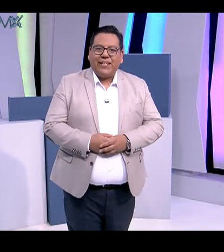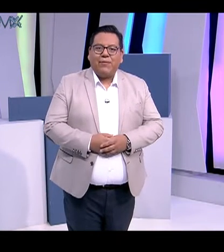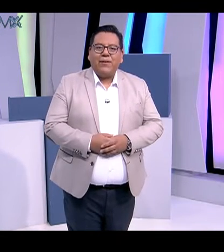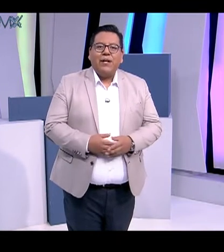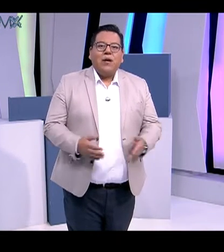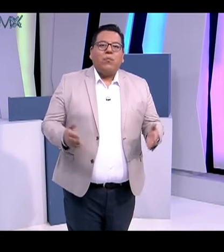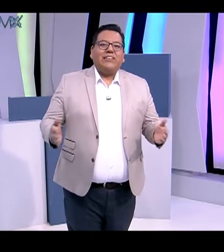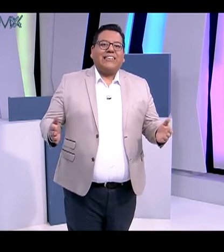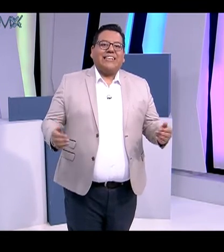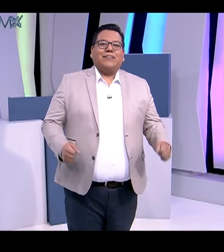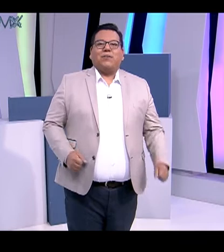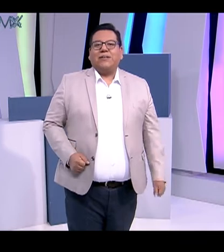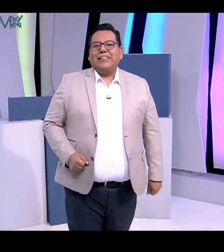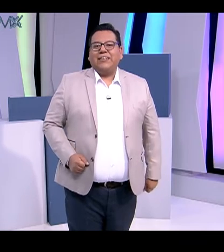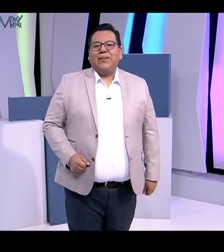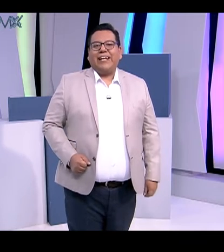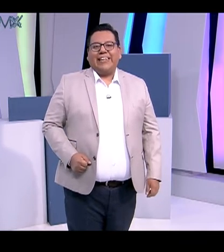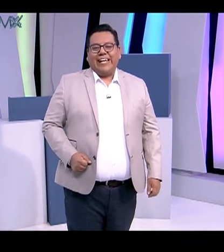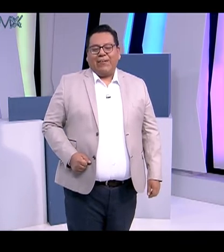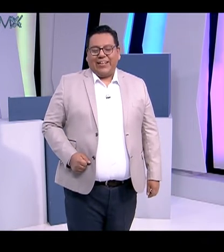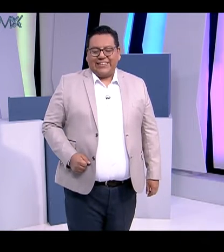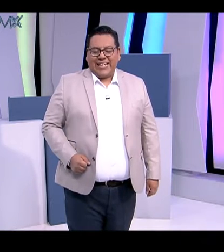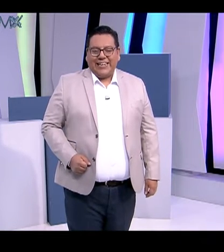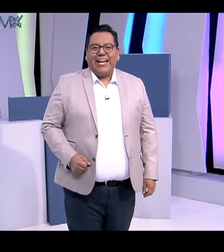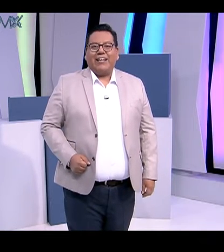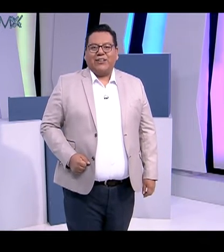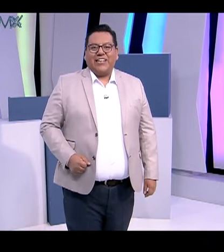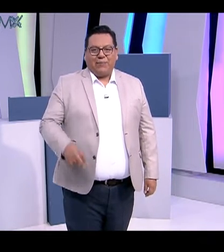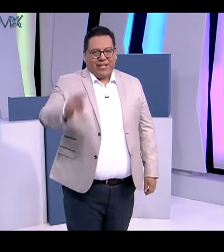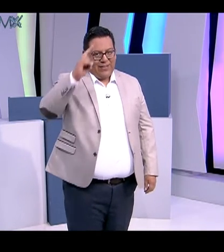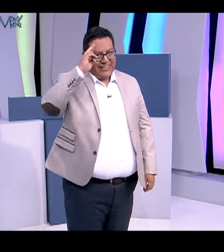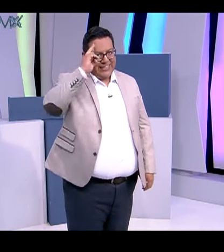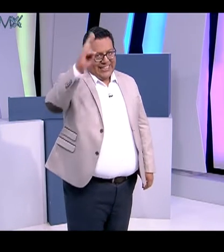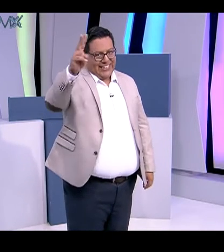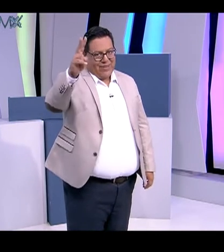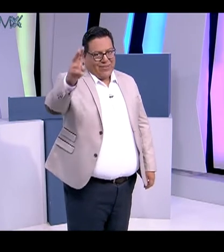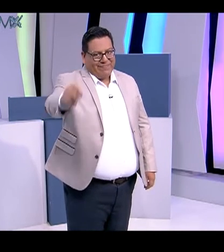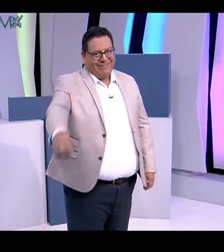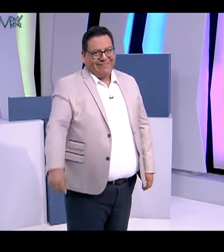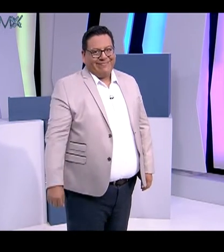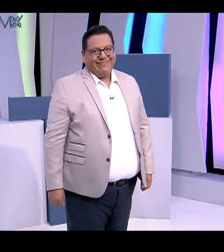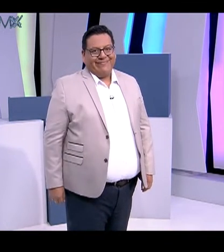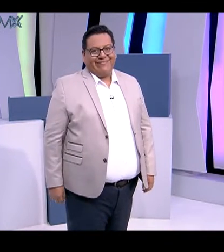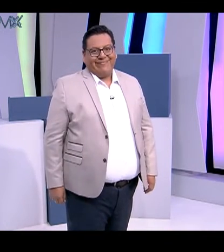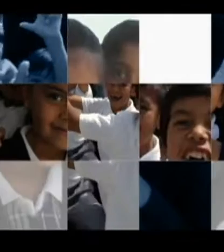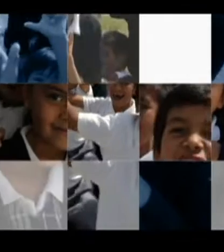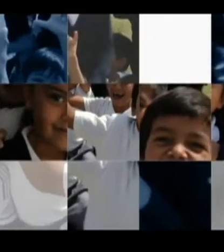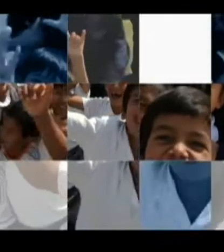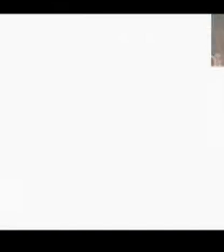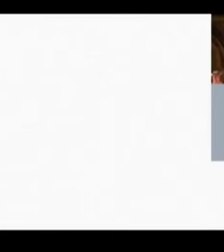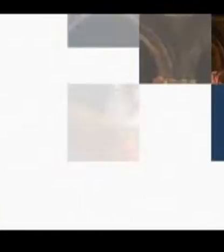esfuerzo informativo, muchas gracias por su atención, que tengan una excelente noche de miércoles. Hasta luego.